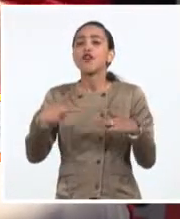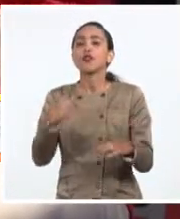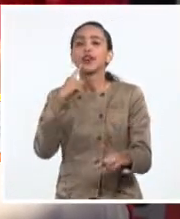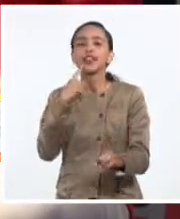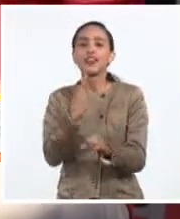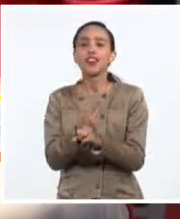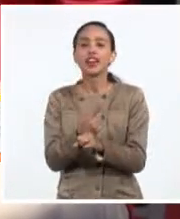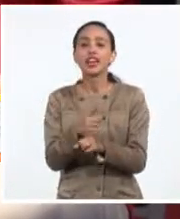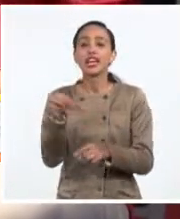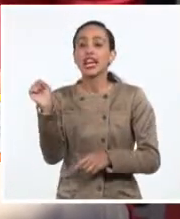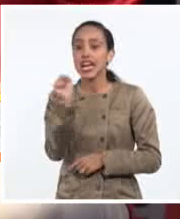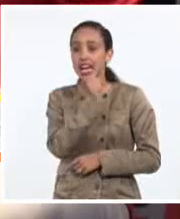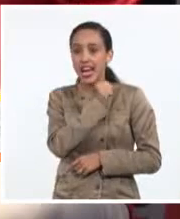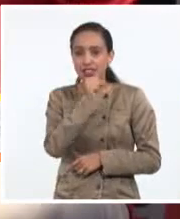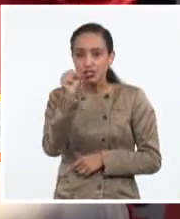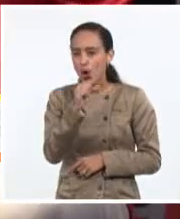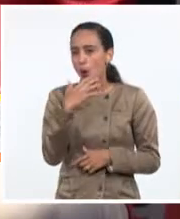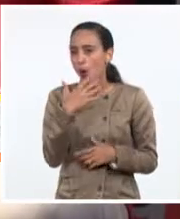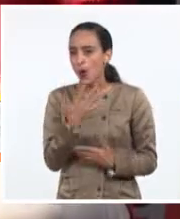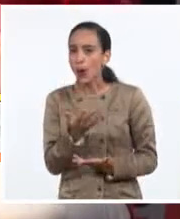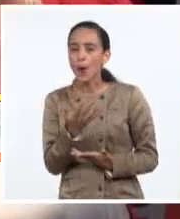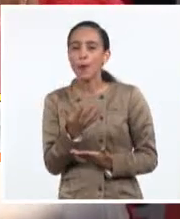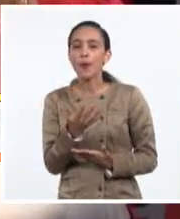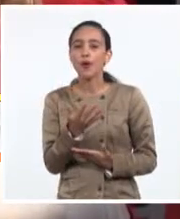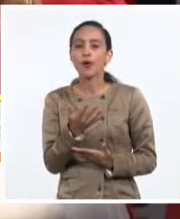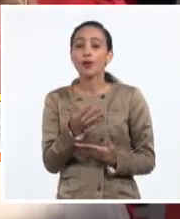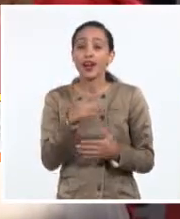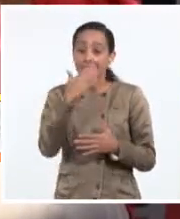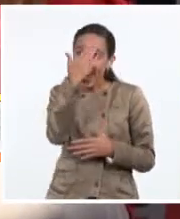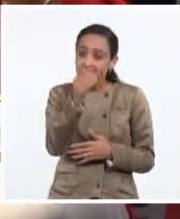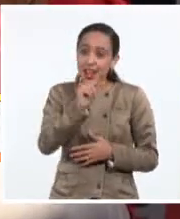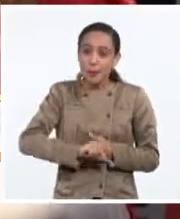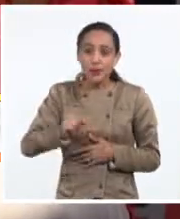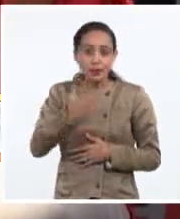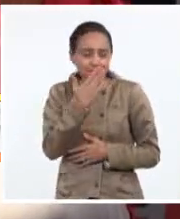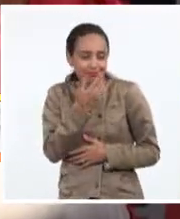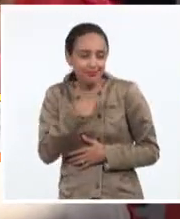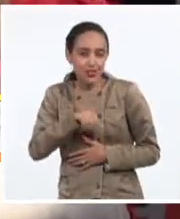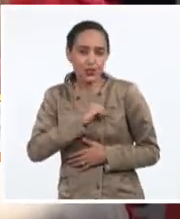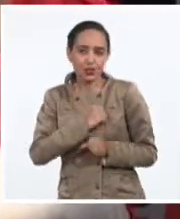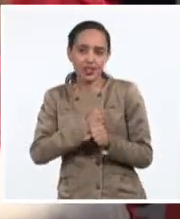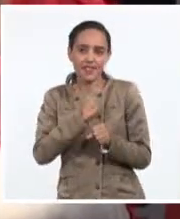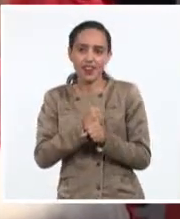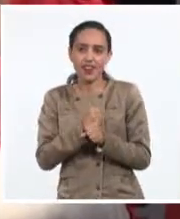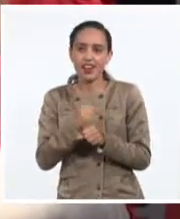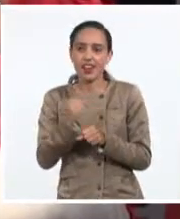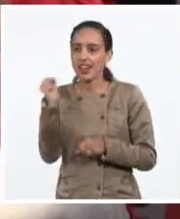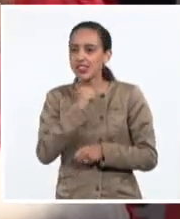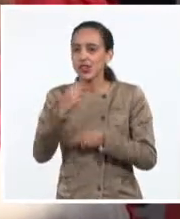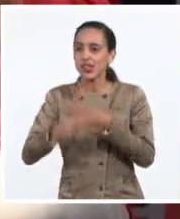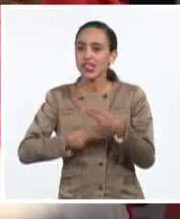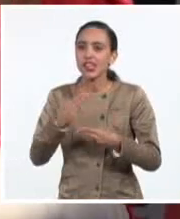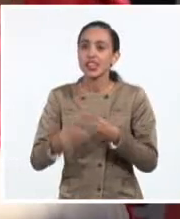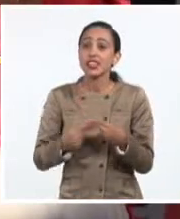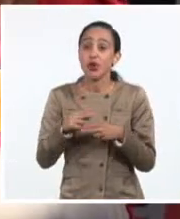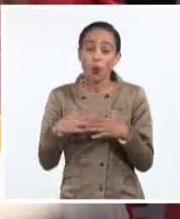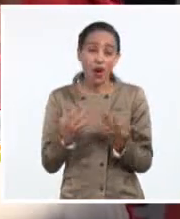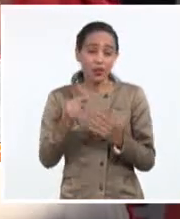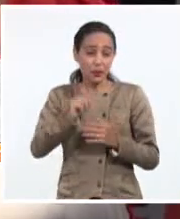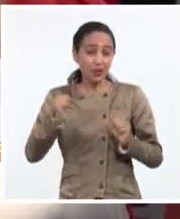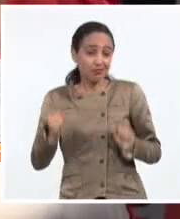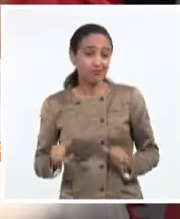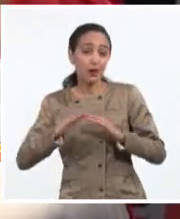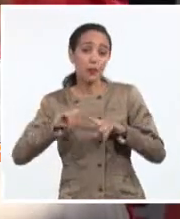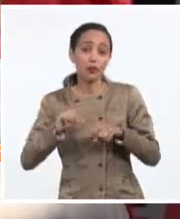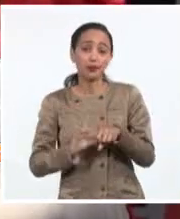es una canción que sobrevive gracias a las personas maravillosas con las que yo trabajo. Era una canción de las que hice para cuando el confinamiento, incluso habían detalles